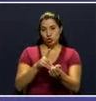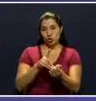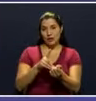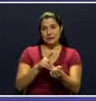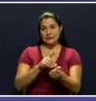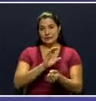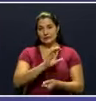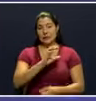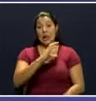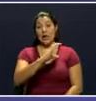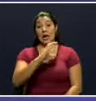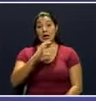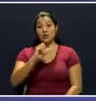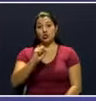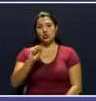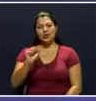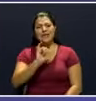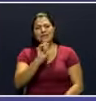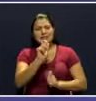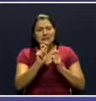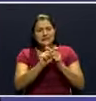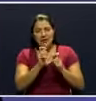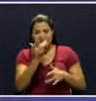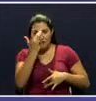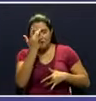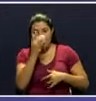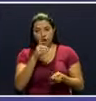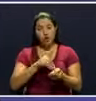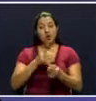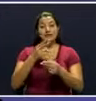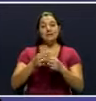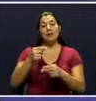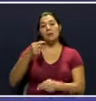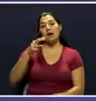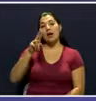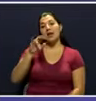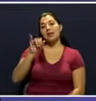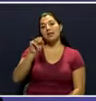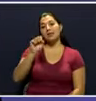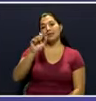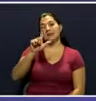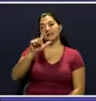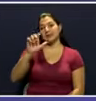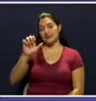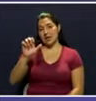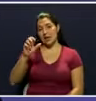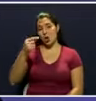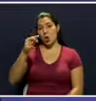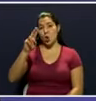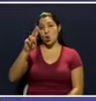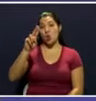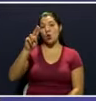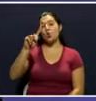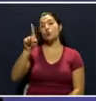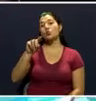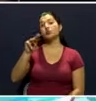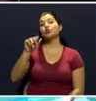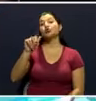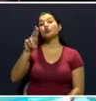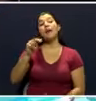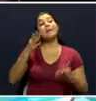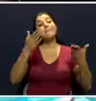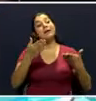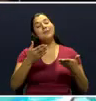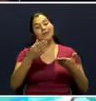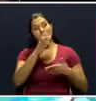Caja Costarricense del Seguro Social, la doctora Giselle Guzmán Saborío. Bienvenida al set de Costa Rica, doctora